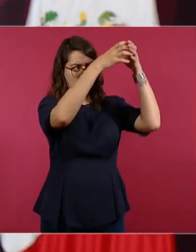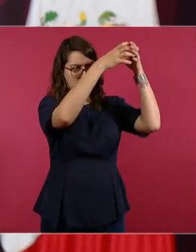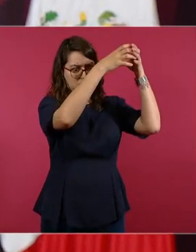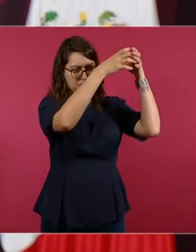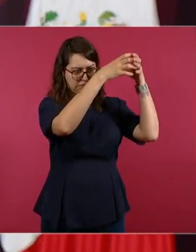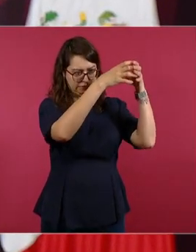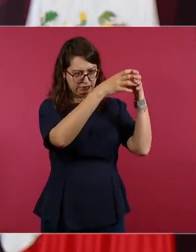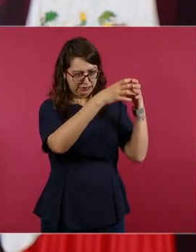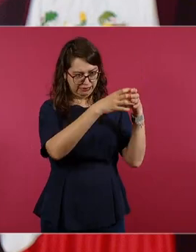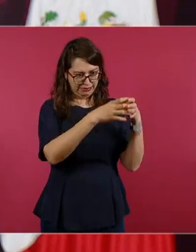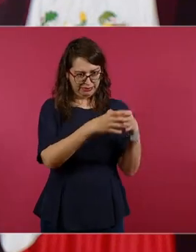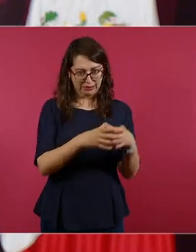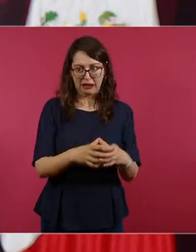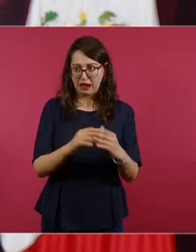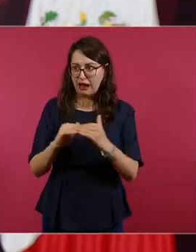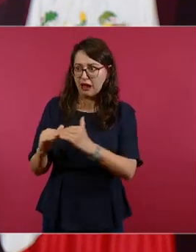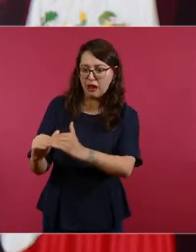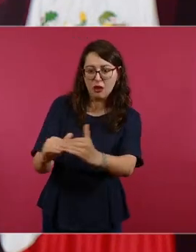Por ejemplo,